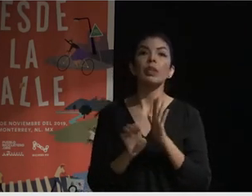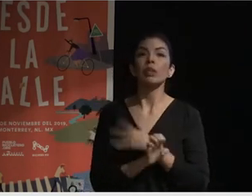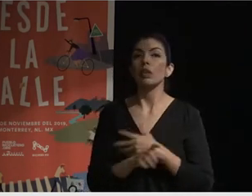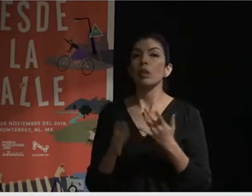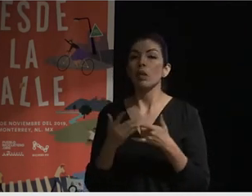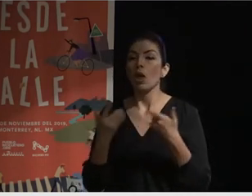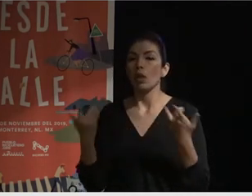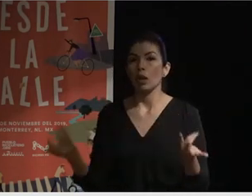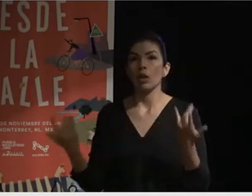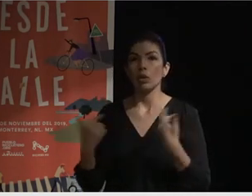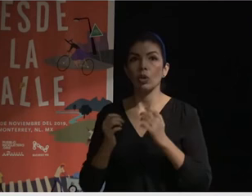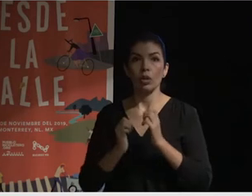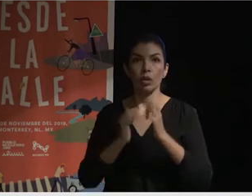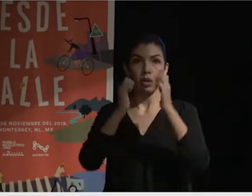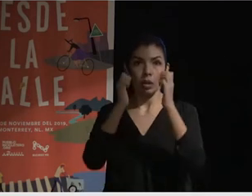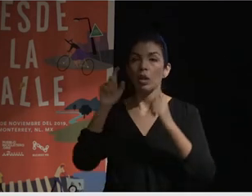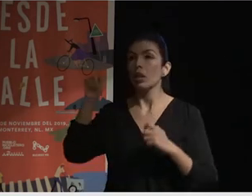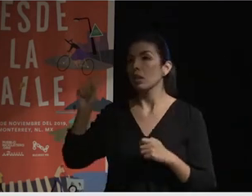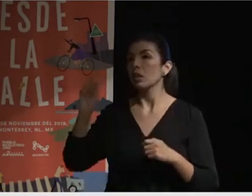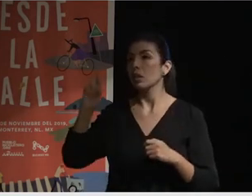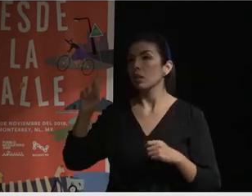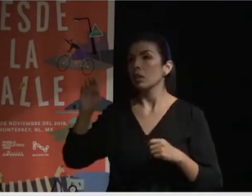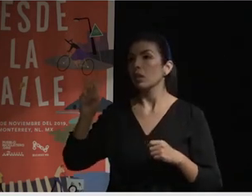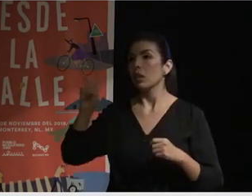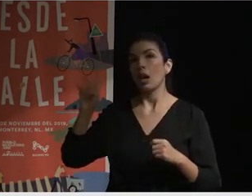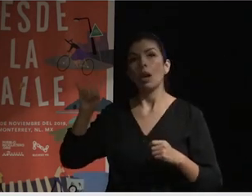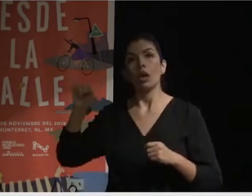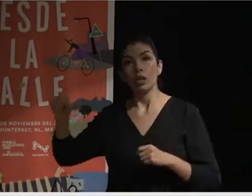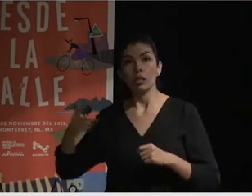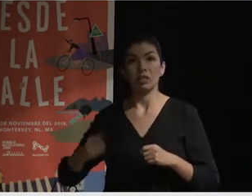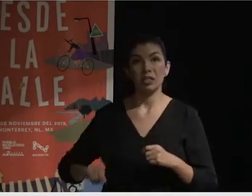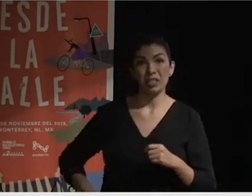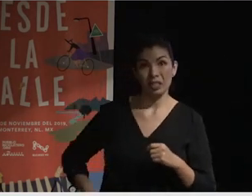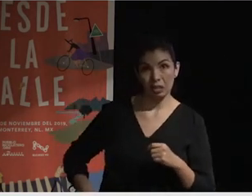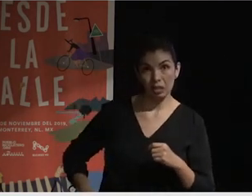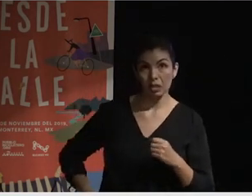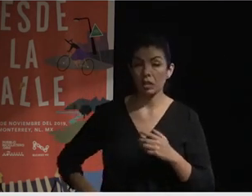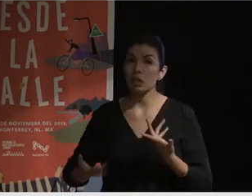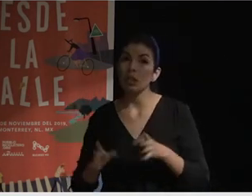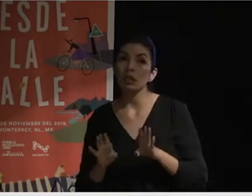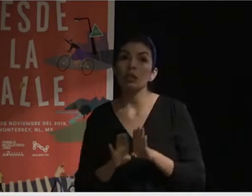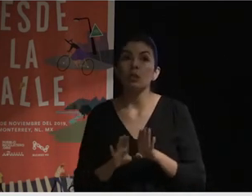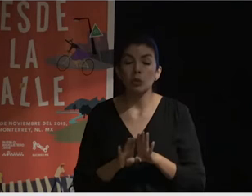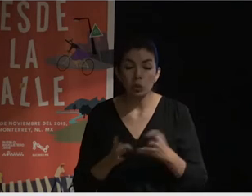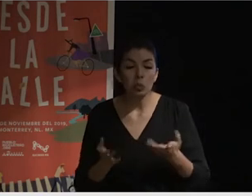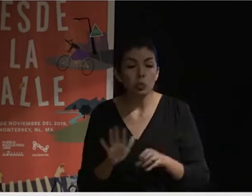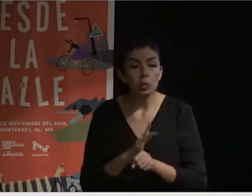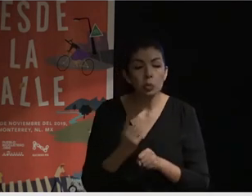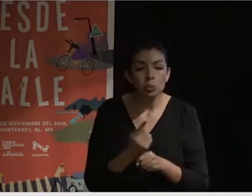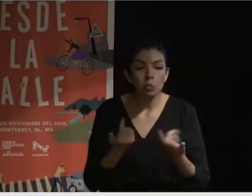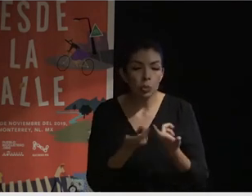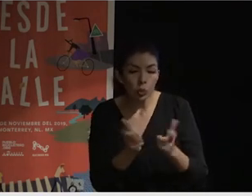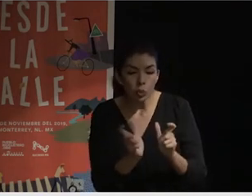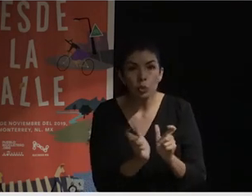porque están mezclados sectores populares con jóvenes de clase media, académicos incluso, que tienen